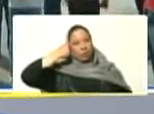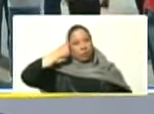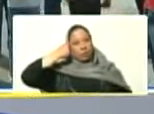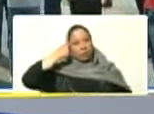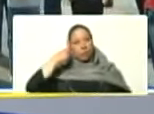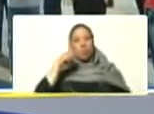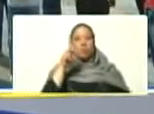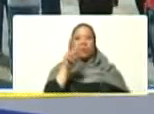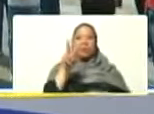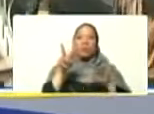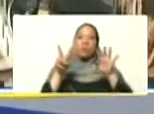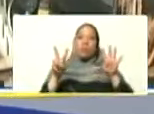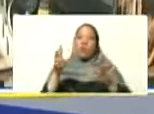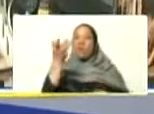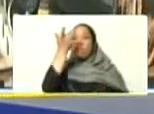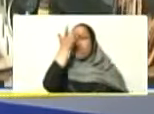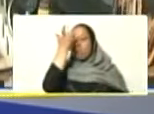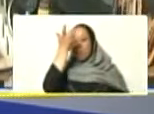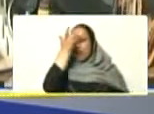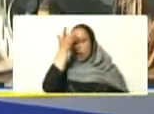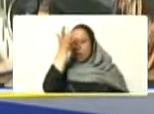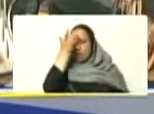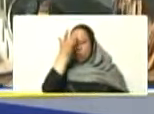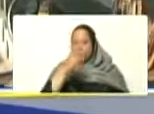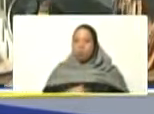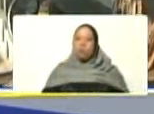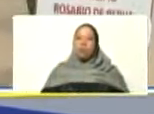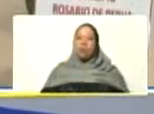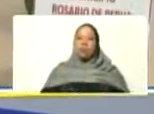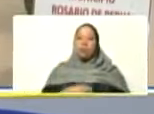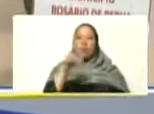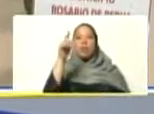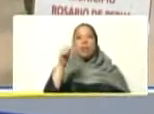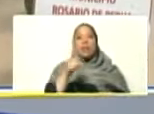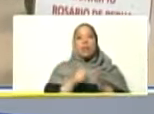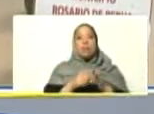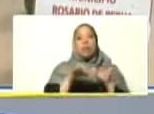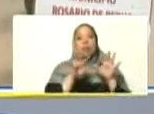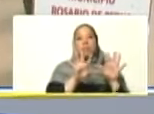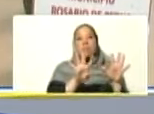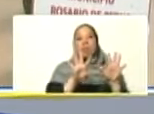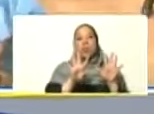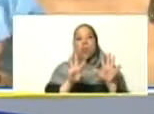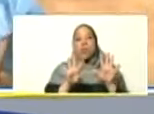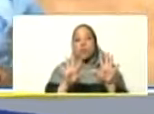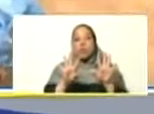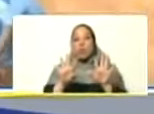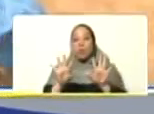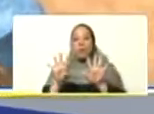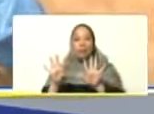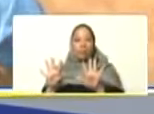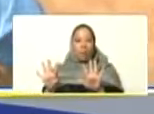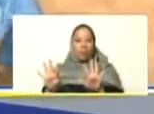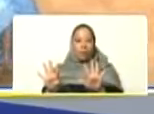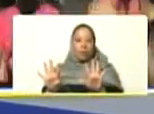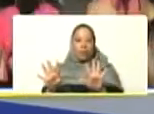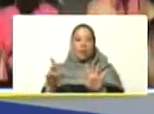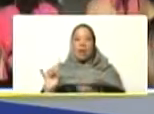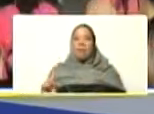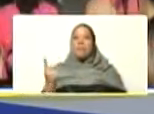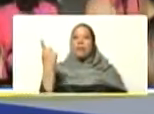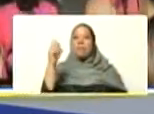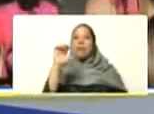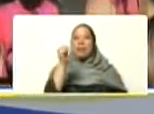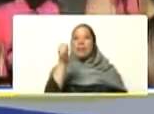el 27 de febrero de 1999, para conmemorar los primeros